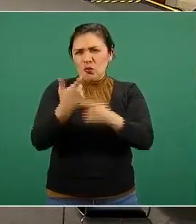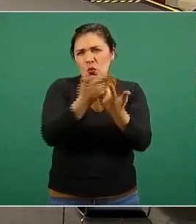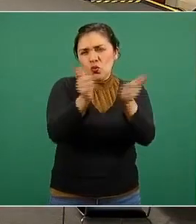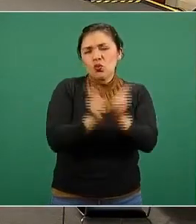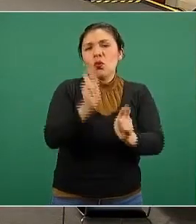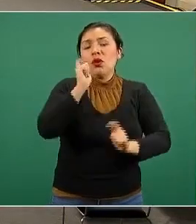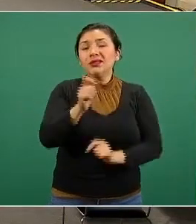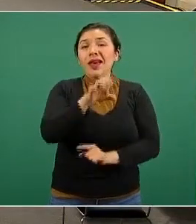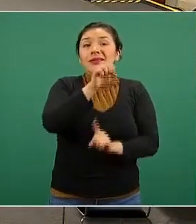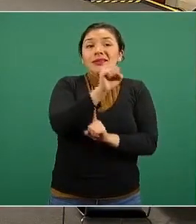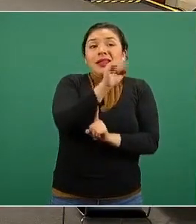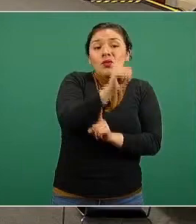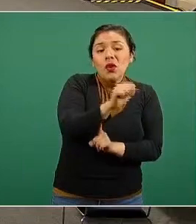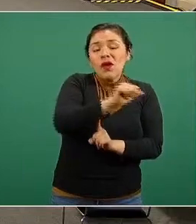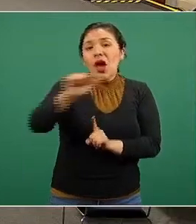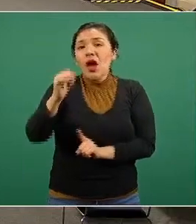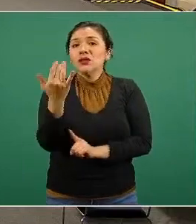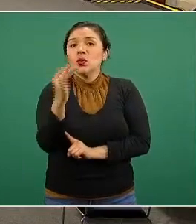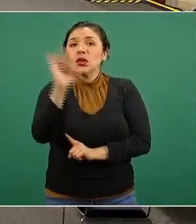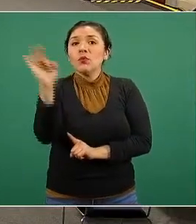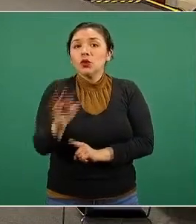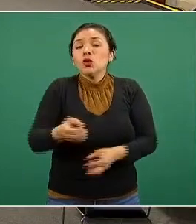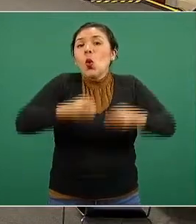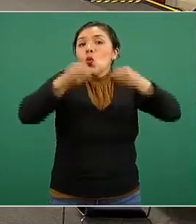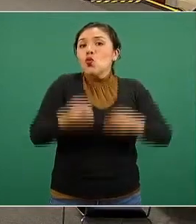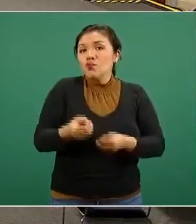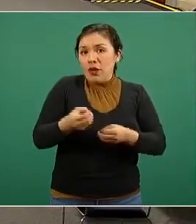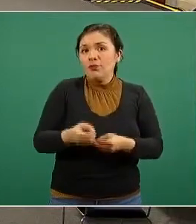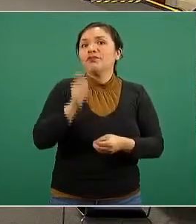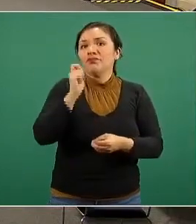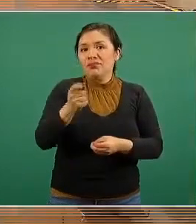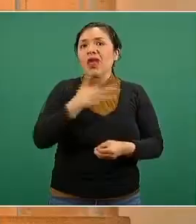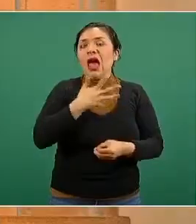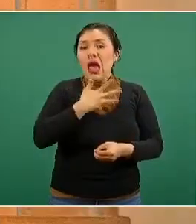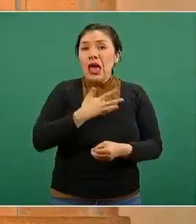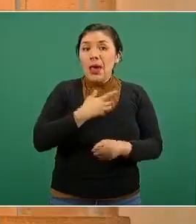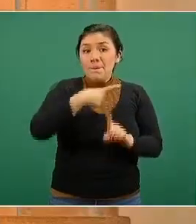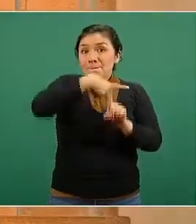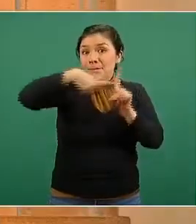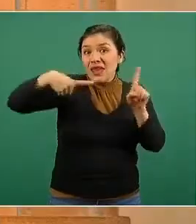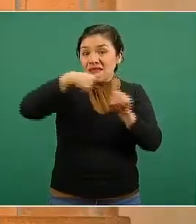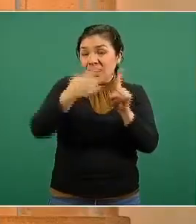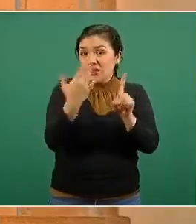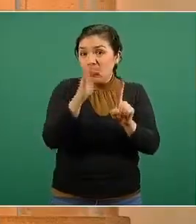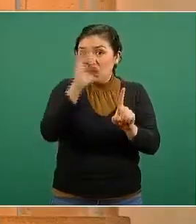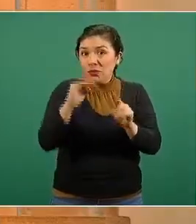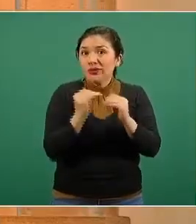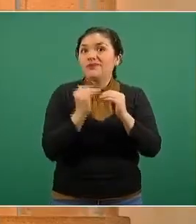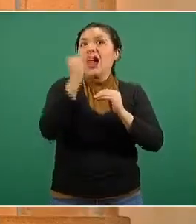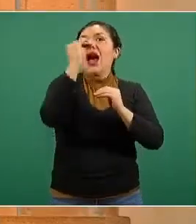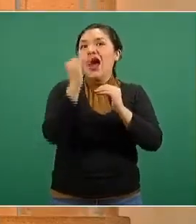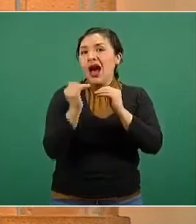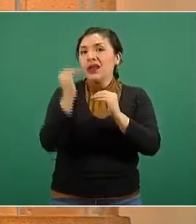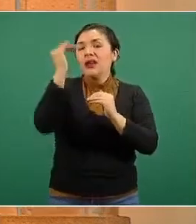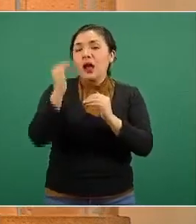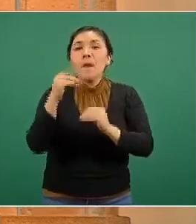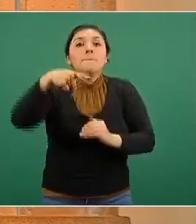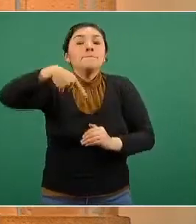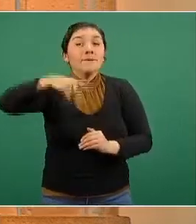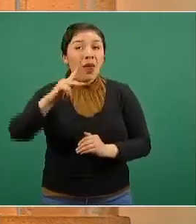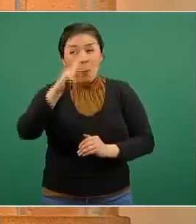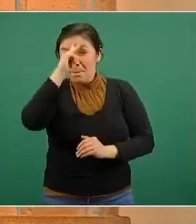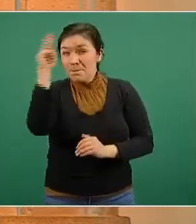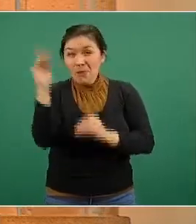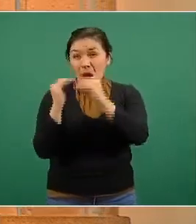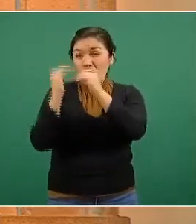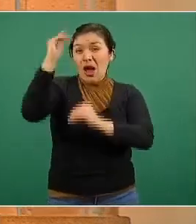entre el 69 y el 50% de ocupación, es decir, tienen más de la mitad de sus camas ocupadas, pero no